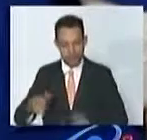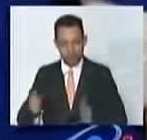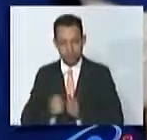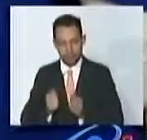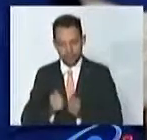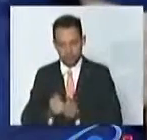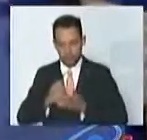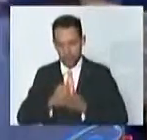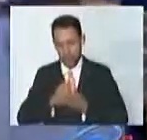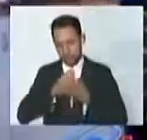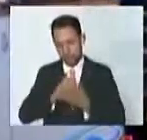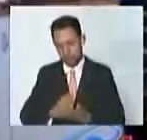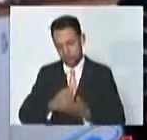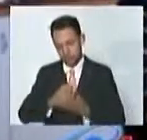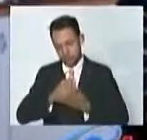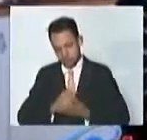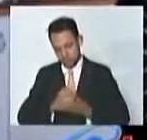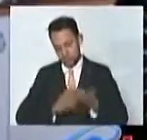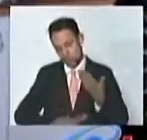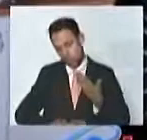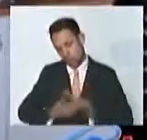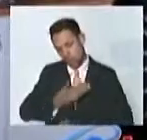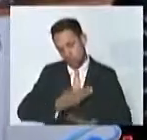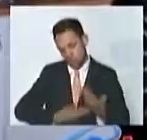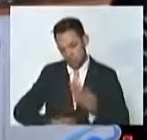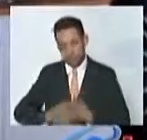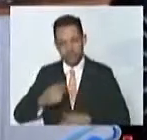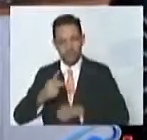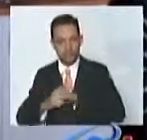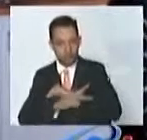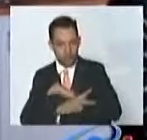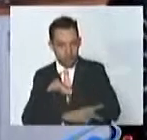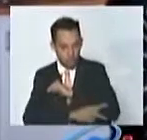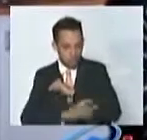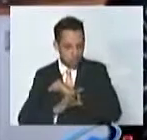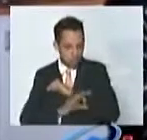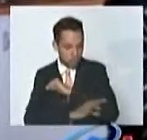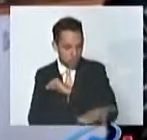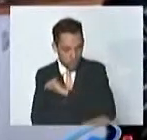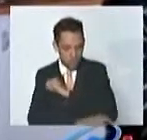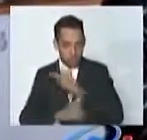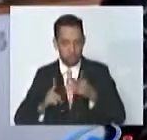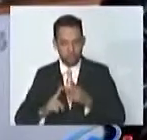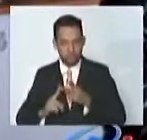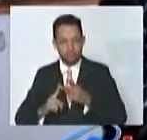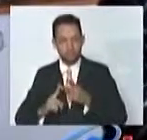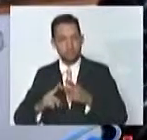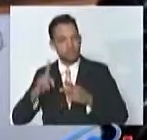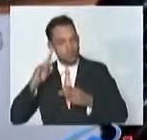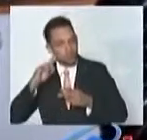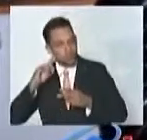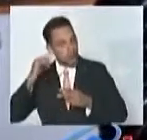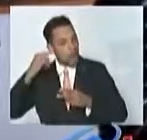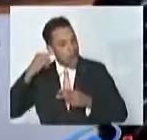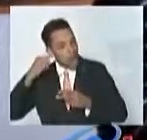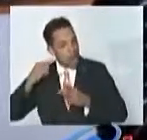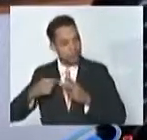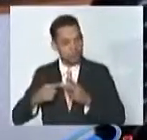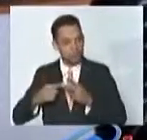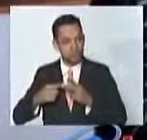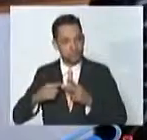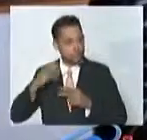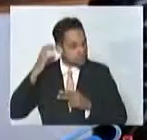ayudas: optometría, fonoaudiología, psicología, terapia respiratoria, educación física, bueno, tantas